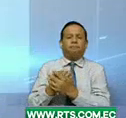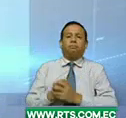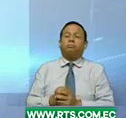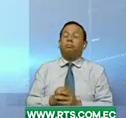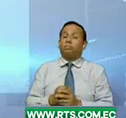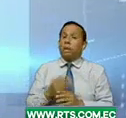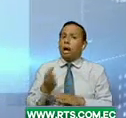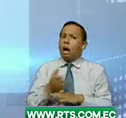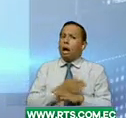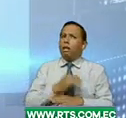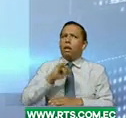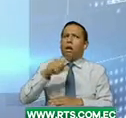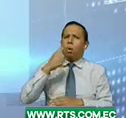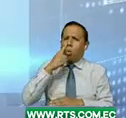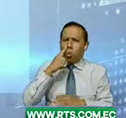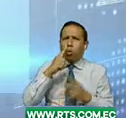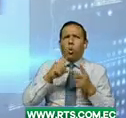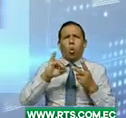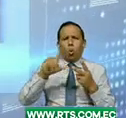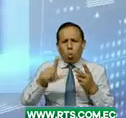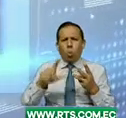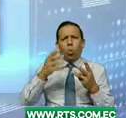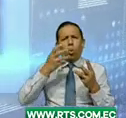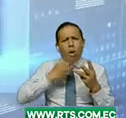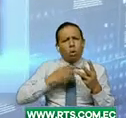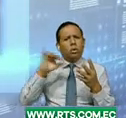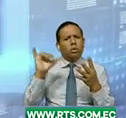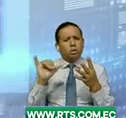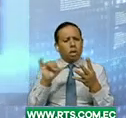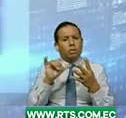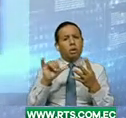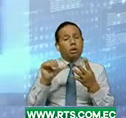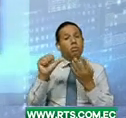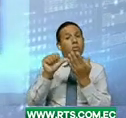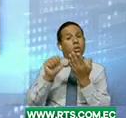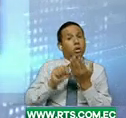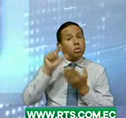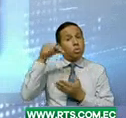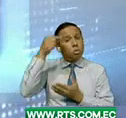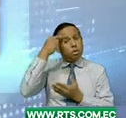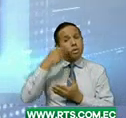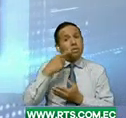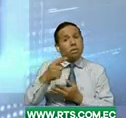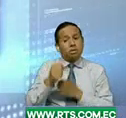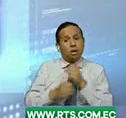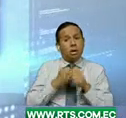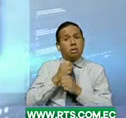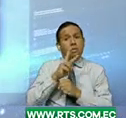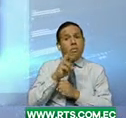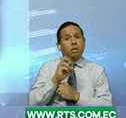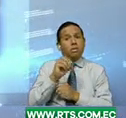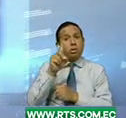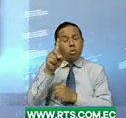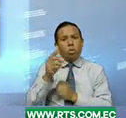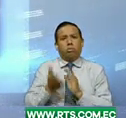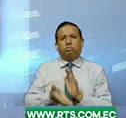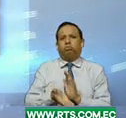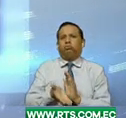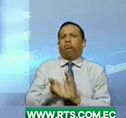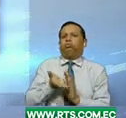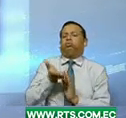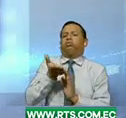los meses de junio, julio, agosto y septiembre, según datos del Ministerio de Gobierno, en ese 2021, se ha incrementado